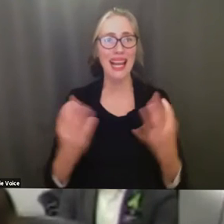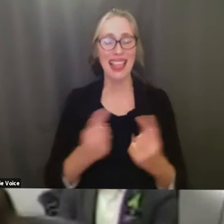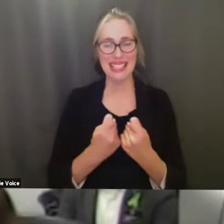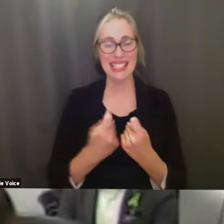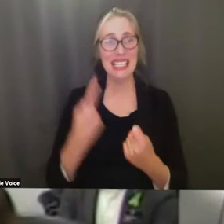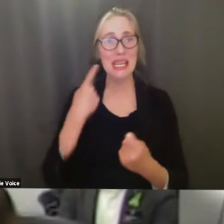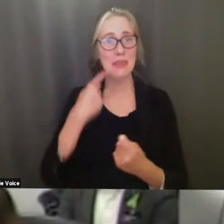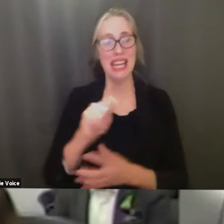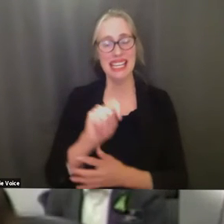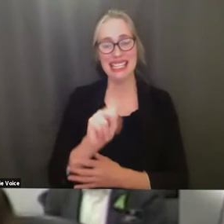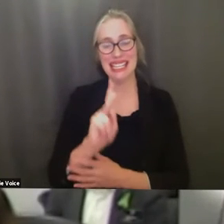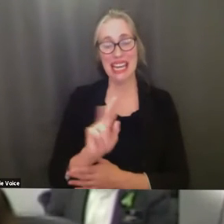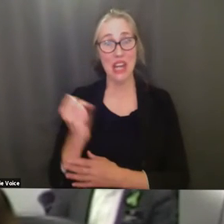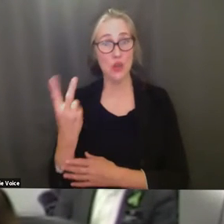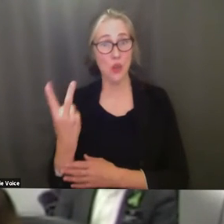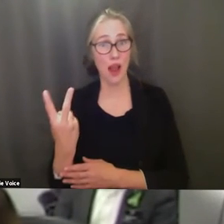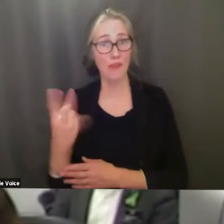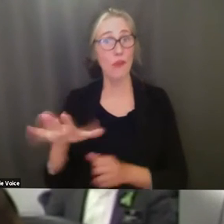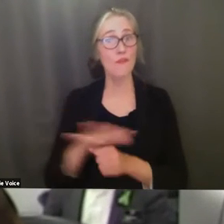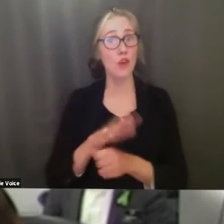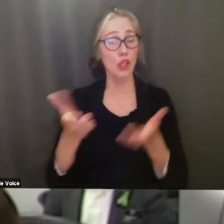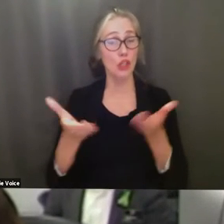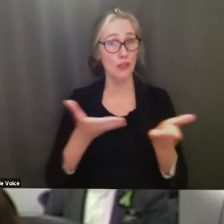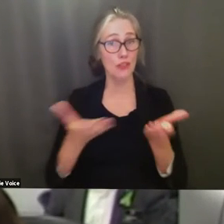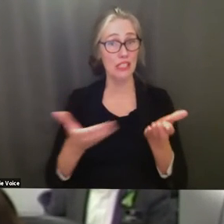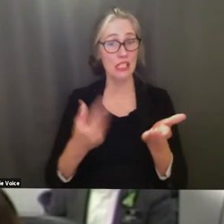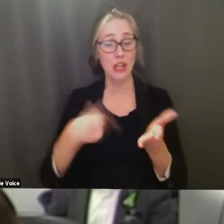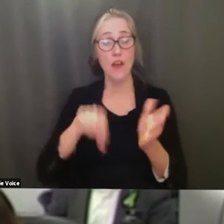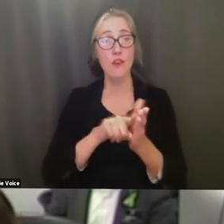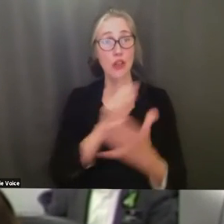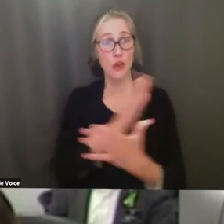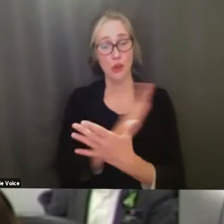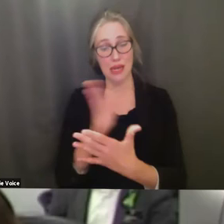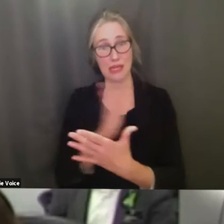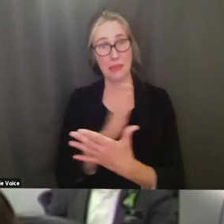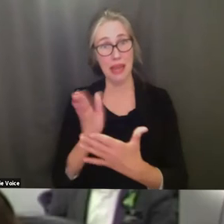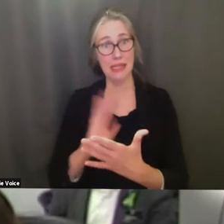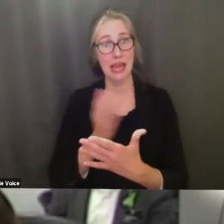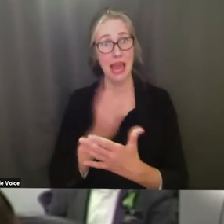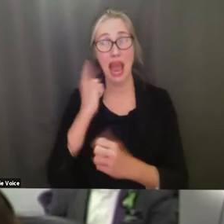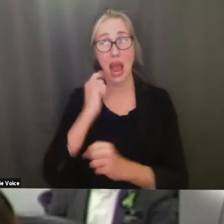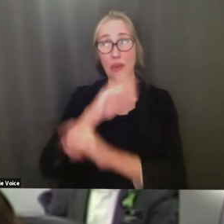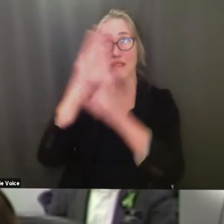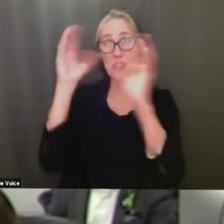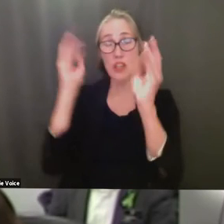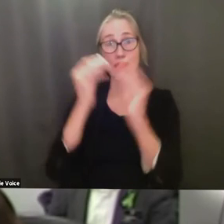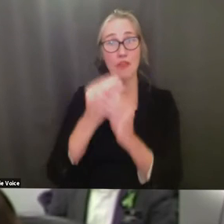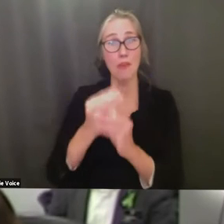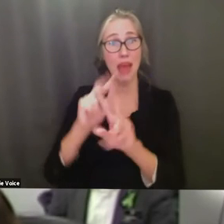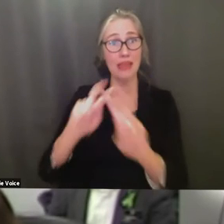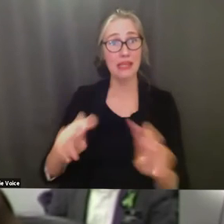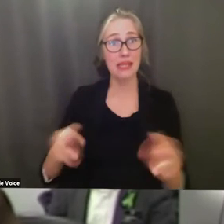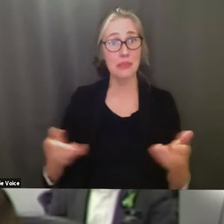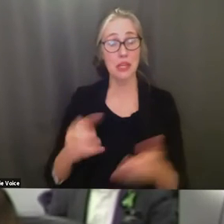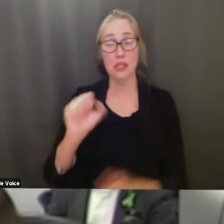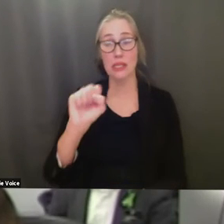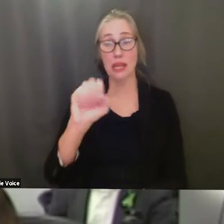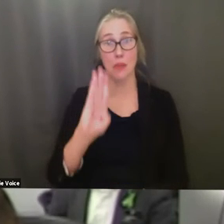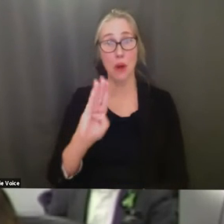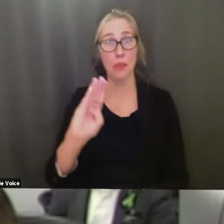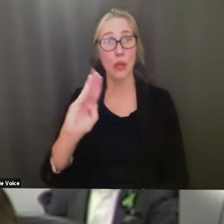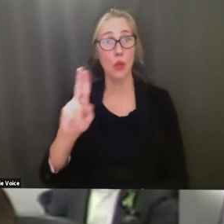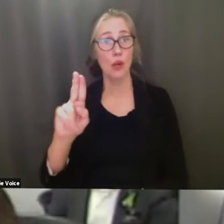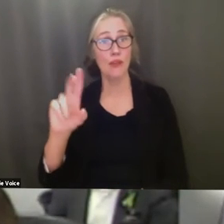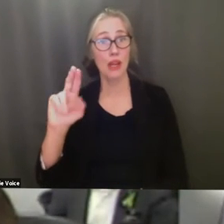equipo de servicios estudiantiles y para los grados de TK hasta 12º y les dejamos saber que nuestra visión para la evaluación de matemáticas